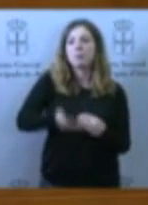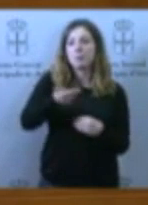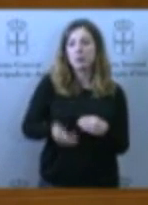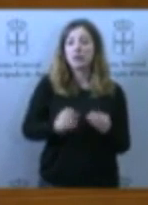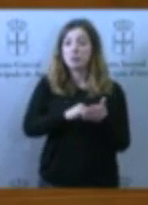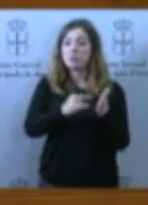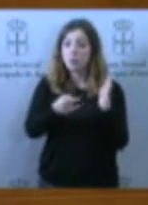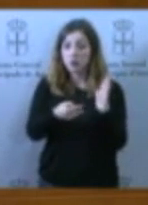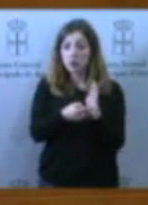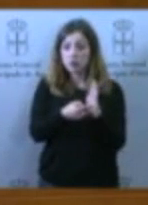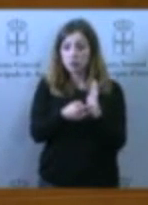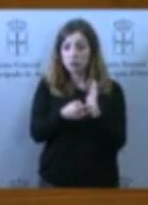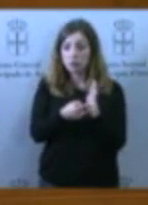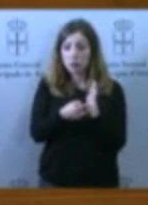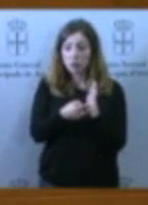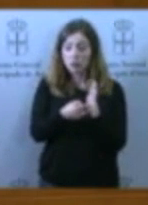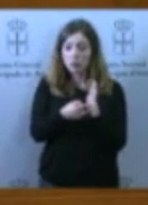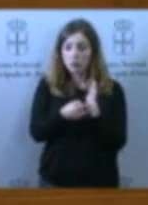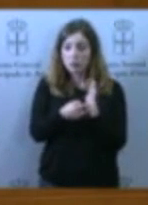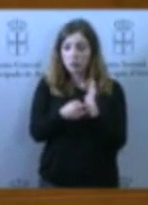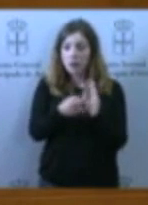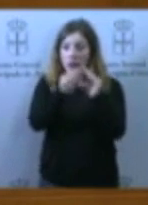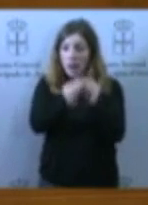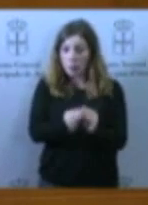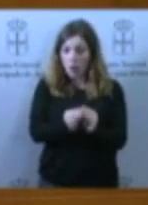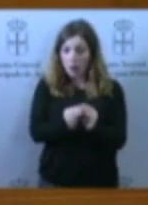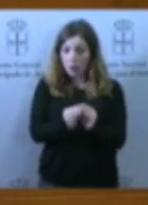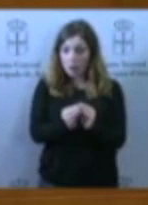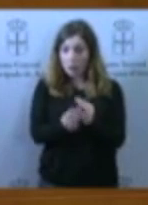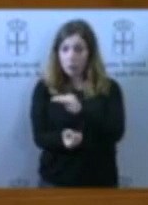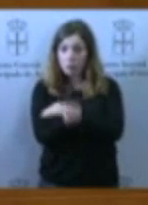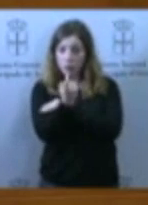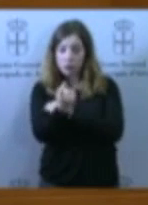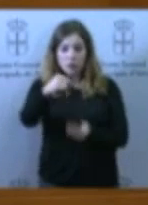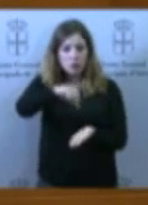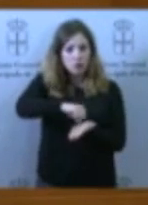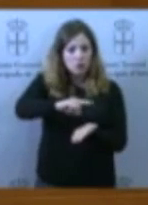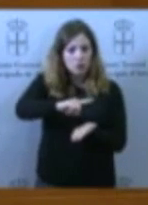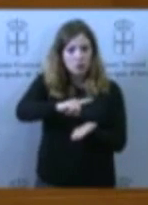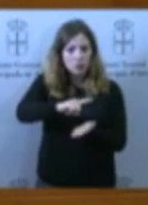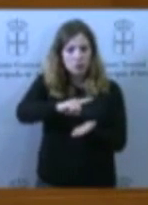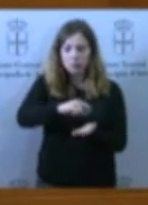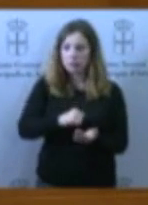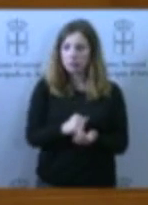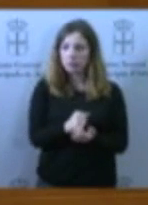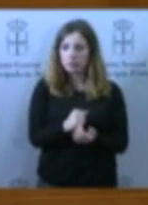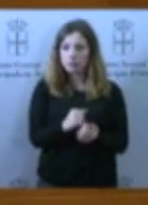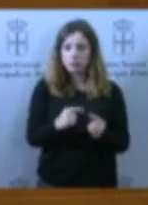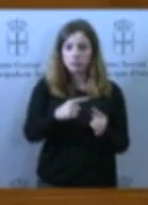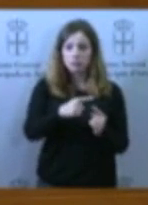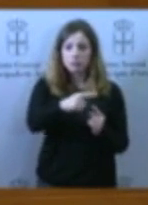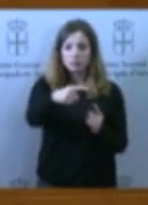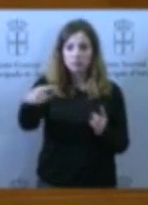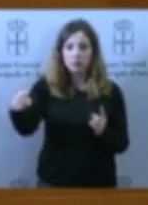proyecto no sea un proyecto elaborado con el puerto en el centro, sino que debe estar con la ciudad en el centro. Y de esta manera sacar los